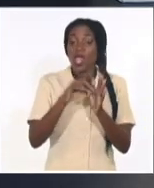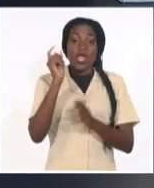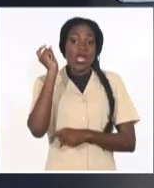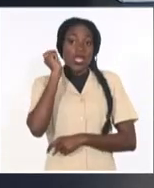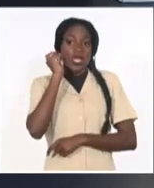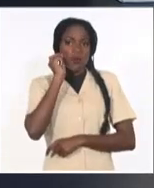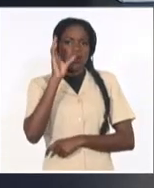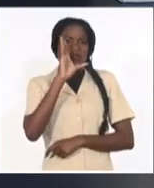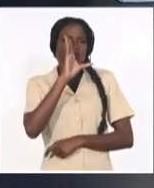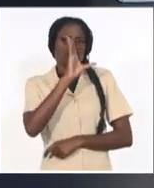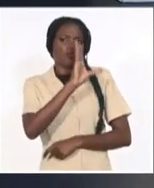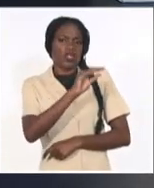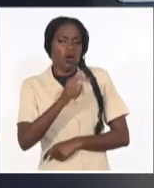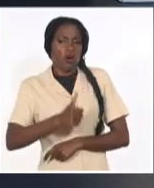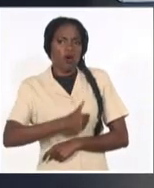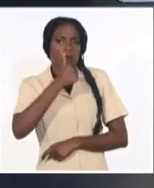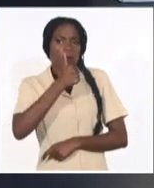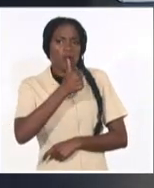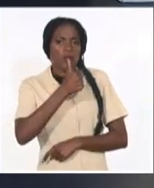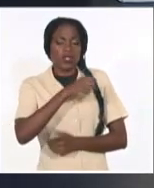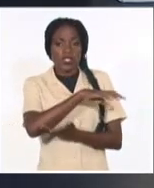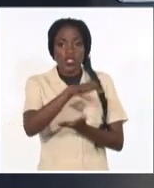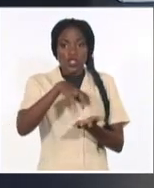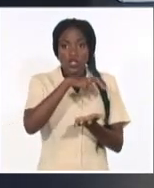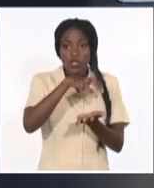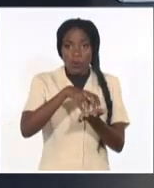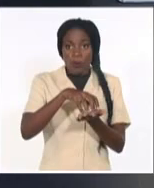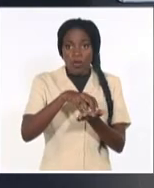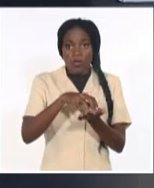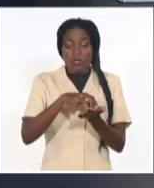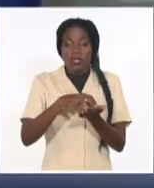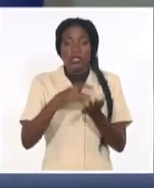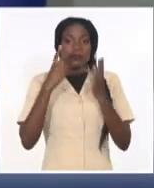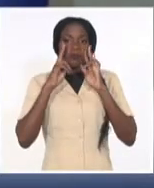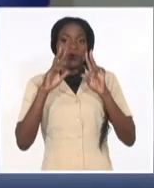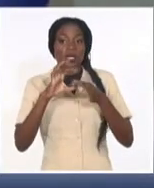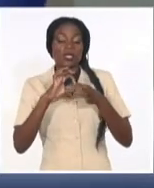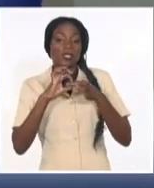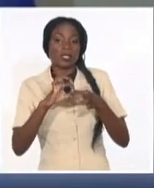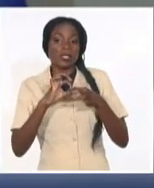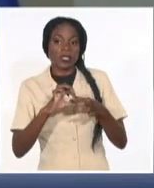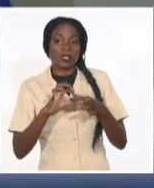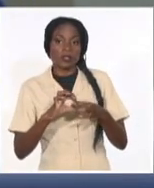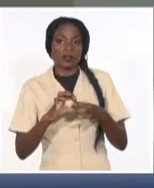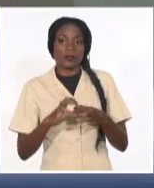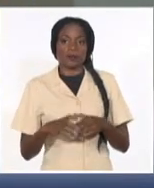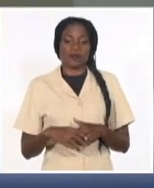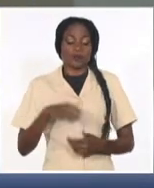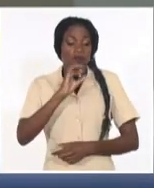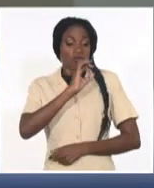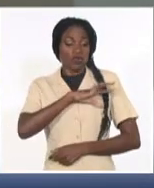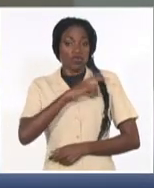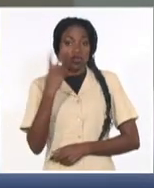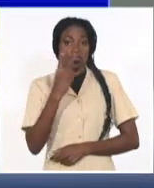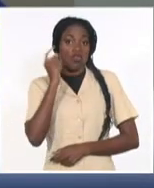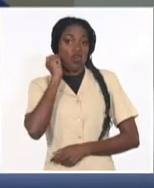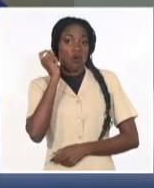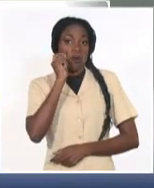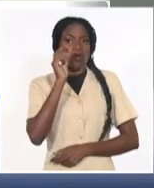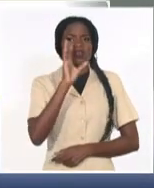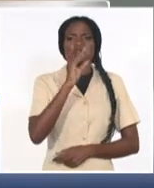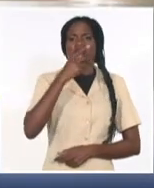le echó en cara a Boric que la nación suramericana vive una grave crisis. Los chilenos y chilenas deberán decidir si es que